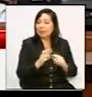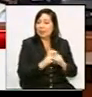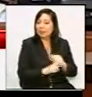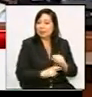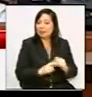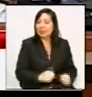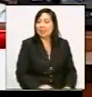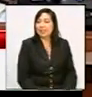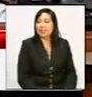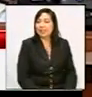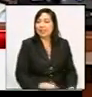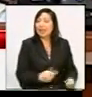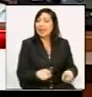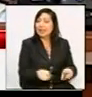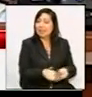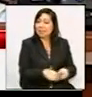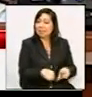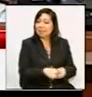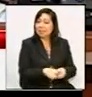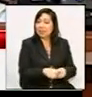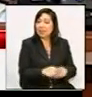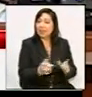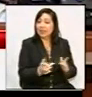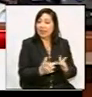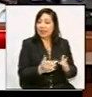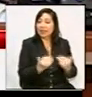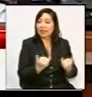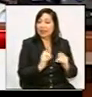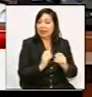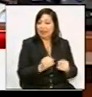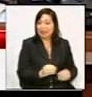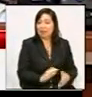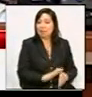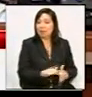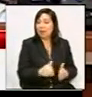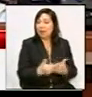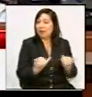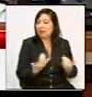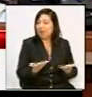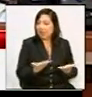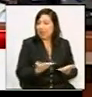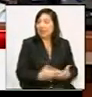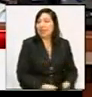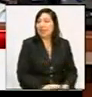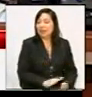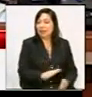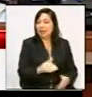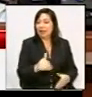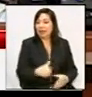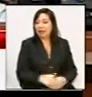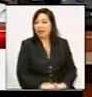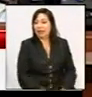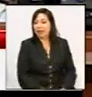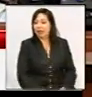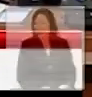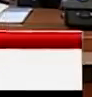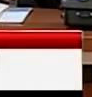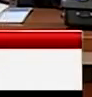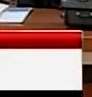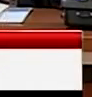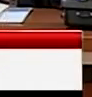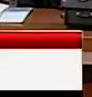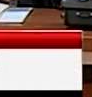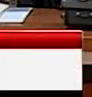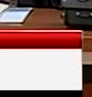demanda. En relación también a los concursos de estímulos, que digamos, si bien no es un tema acá, yo quisiera responderles. Estamos justamente también, y como se